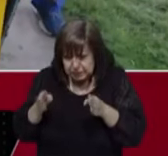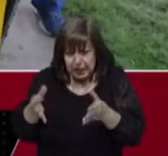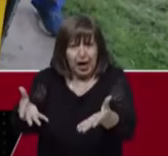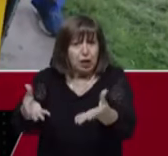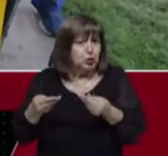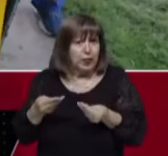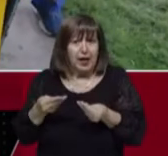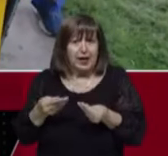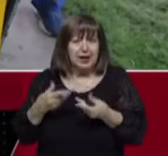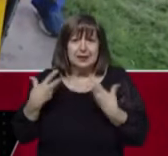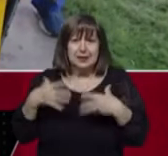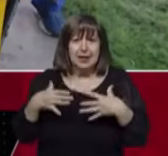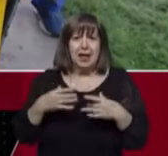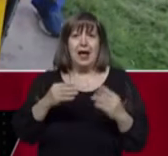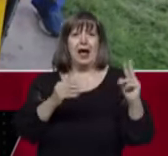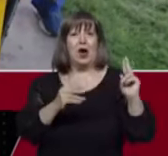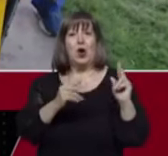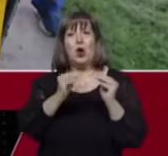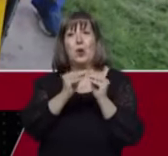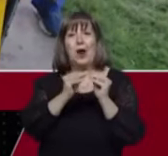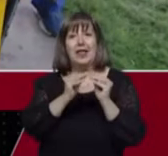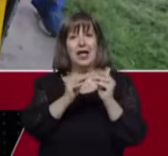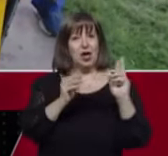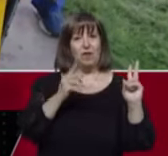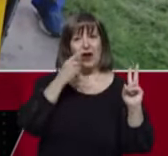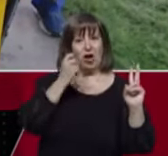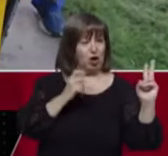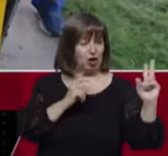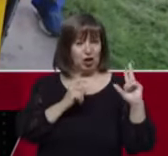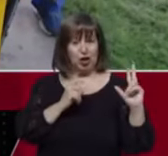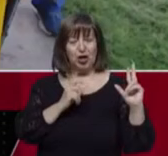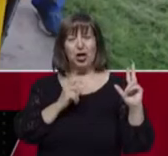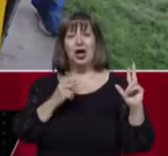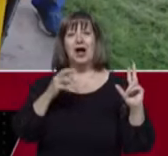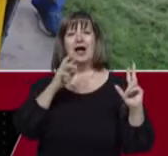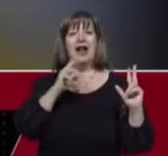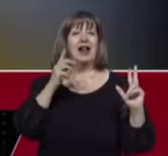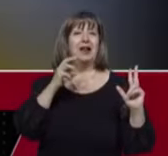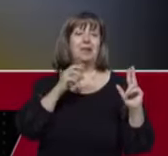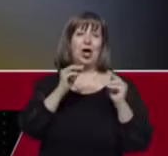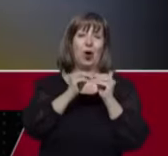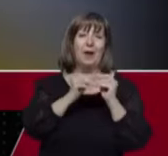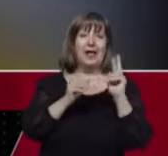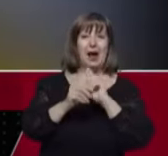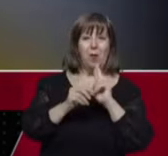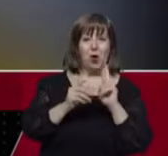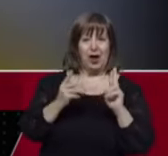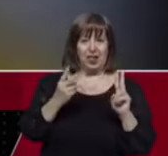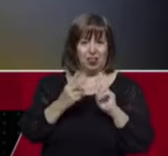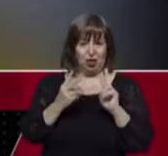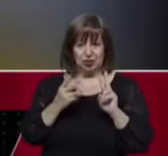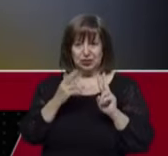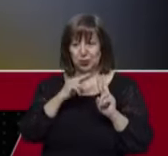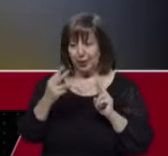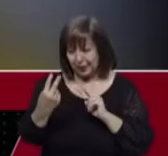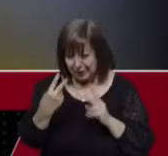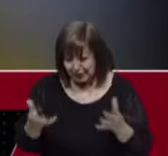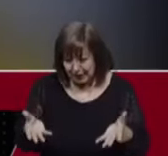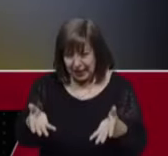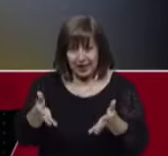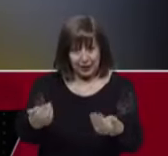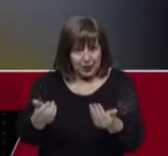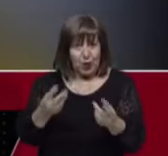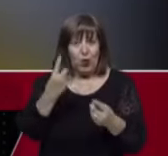ayudar. Tenía mucho apoyo de mis compañeros. Así que la verdad que no me sentía